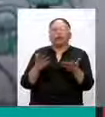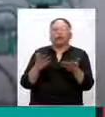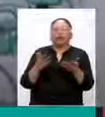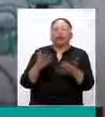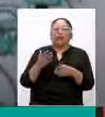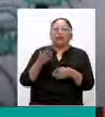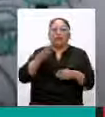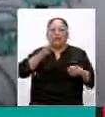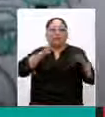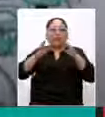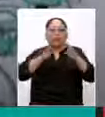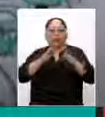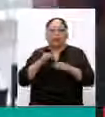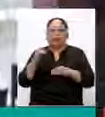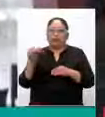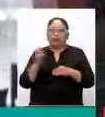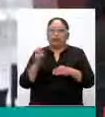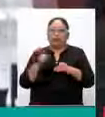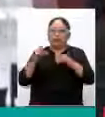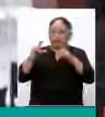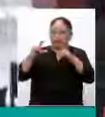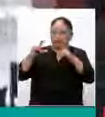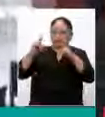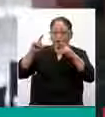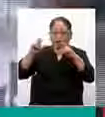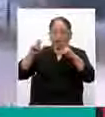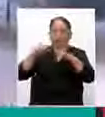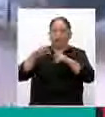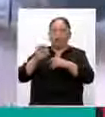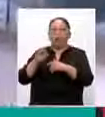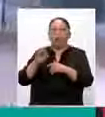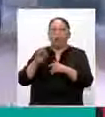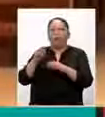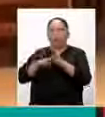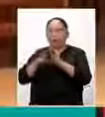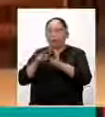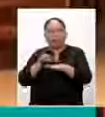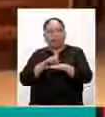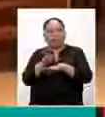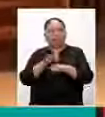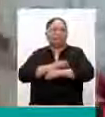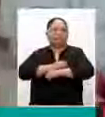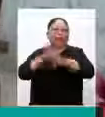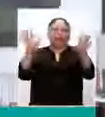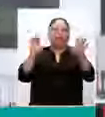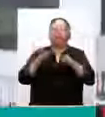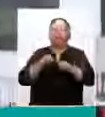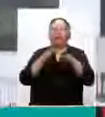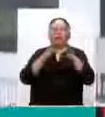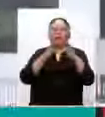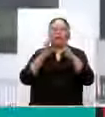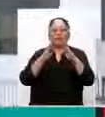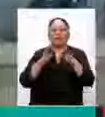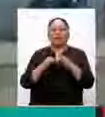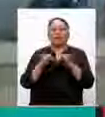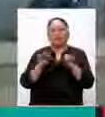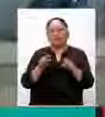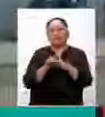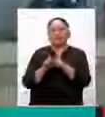por red y los datos para que nosotros podamos contactarla, podamos tener alguna información